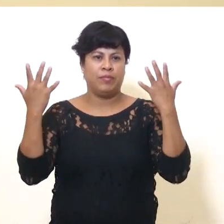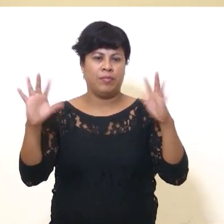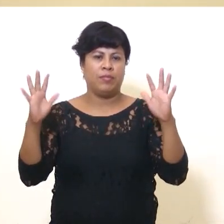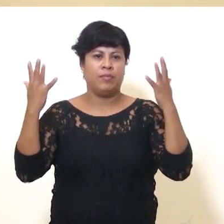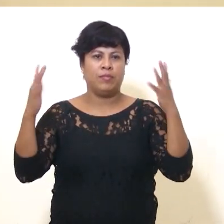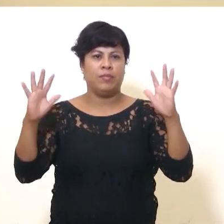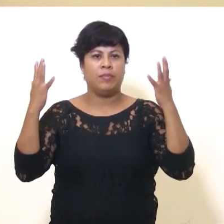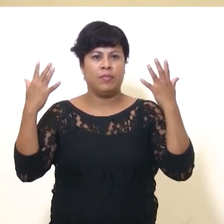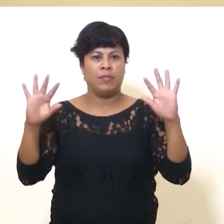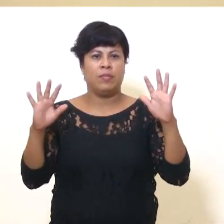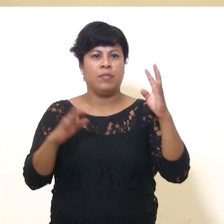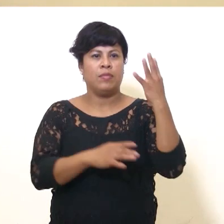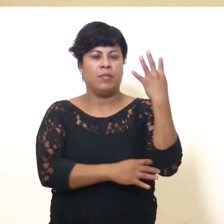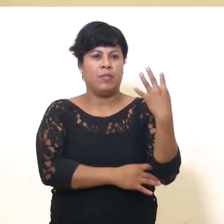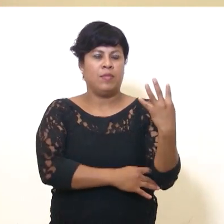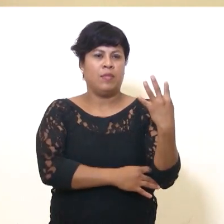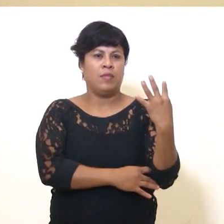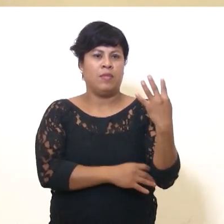3,